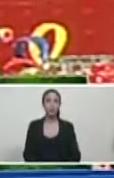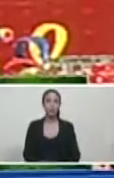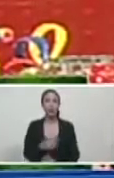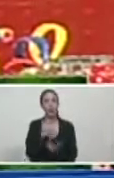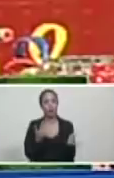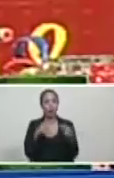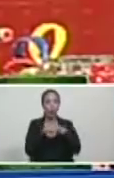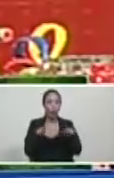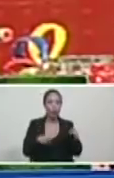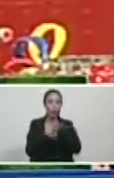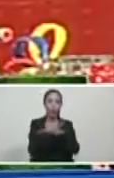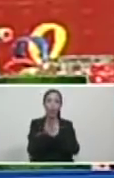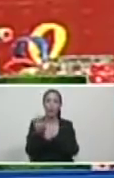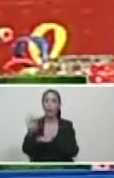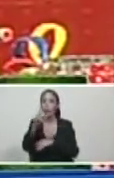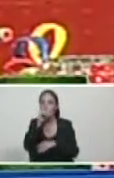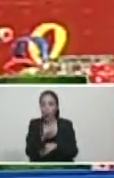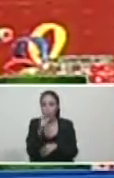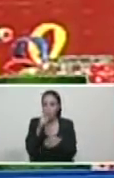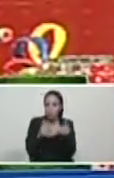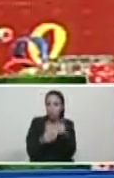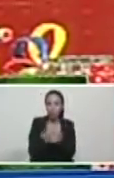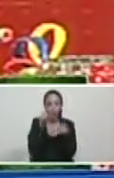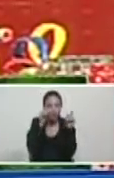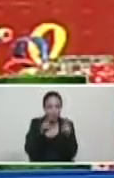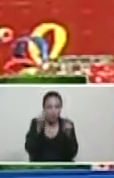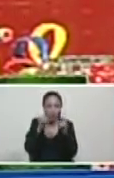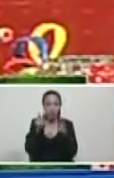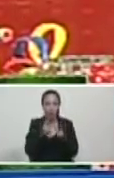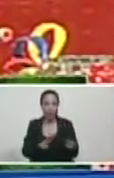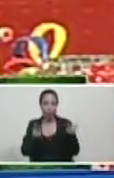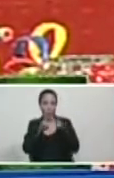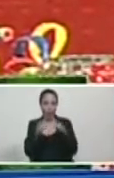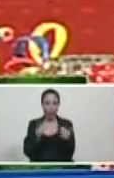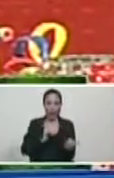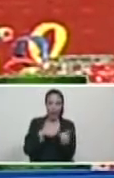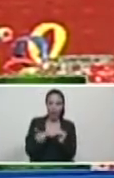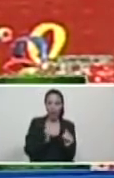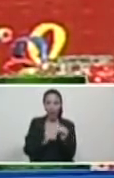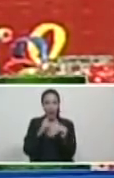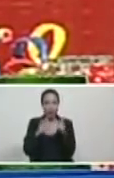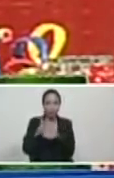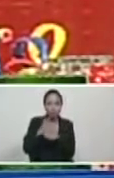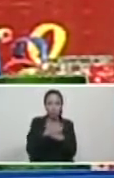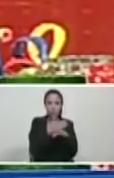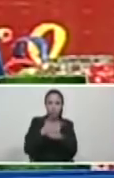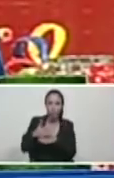3, 4 años, para enseñarle valores de la ética, de la convivencia,